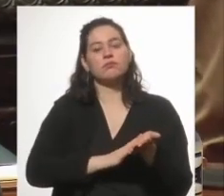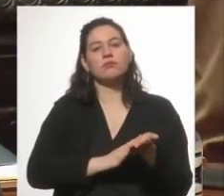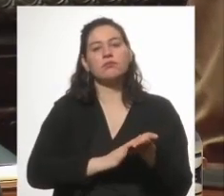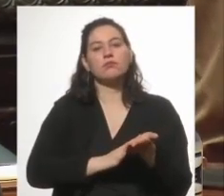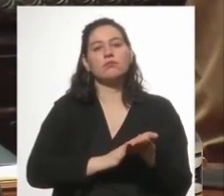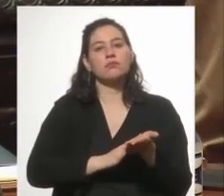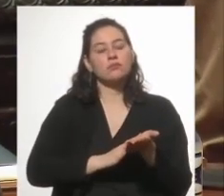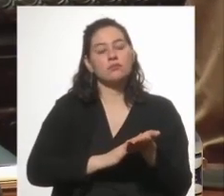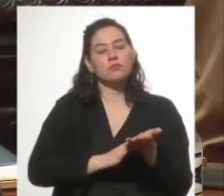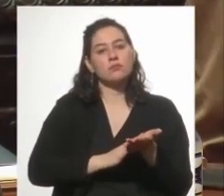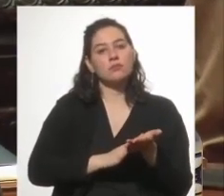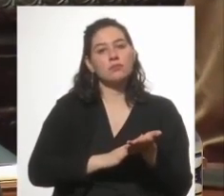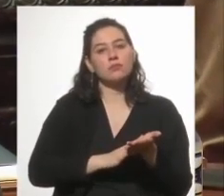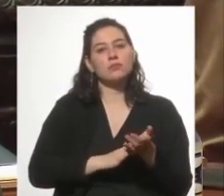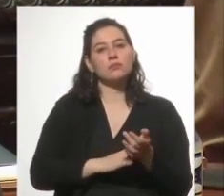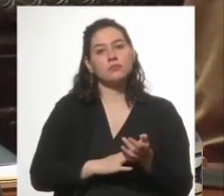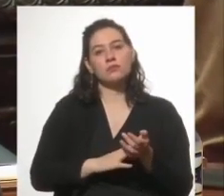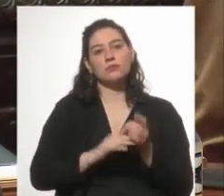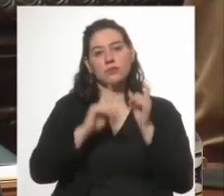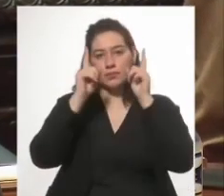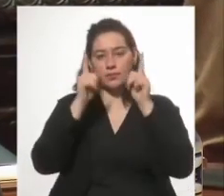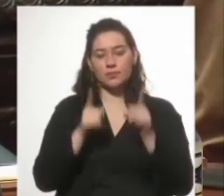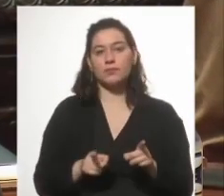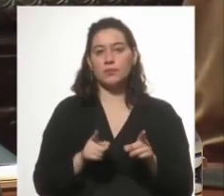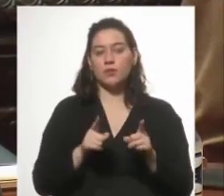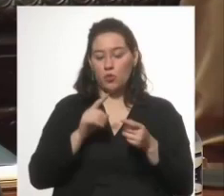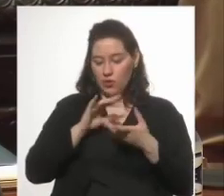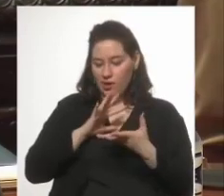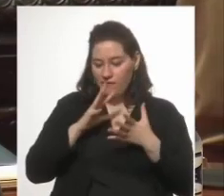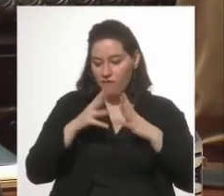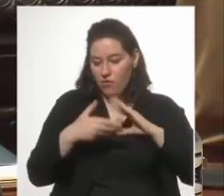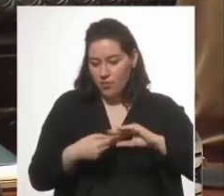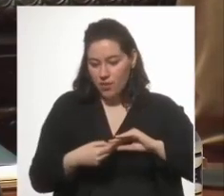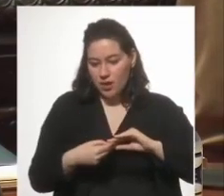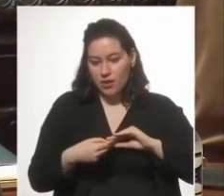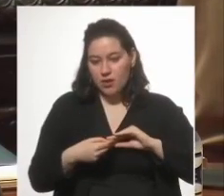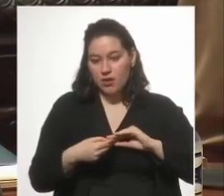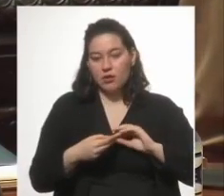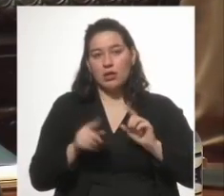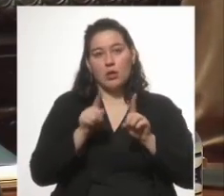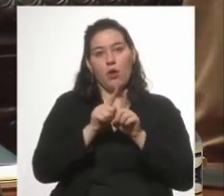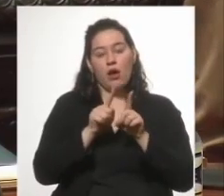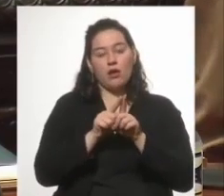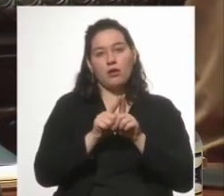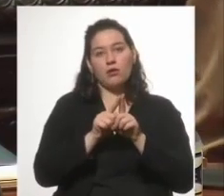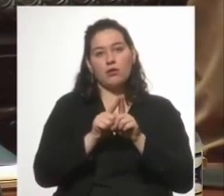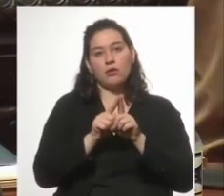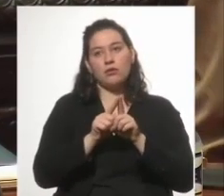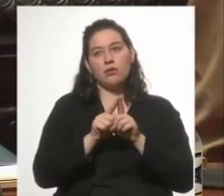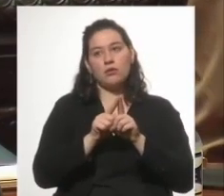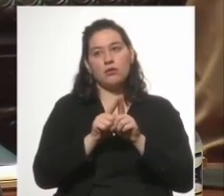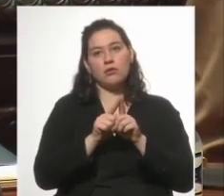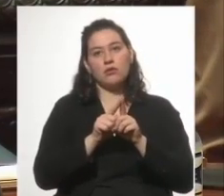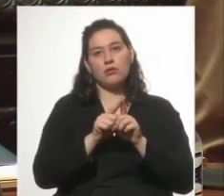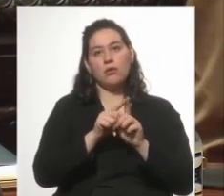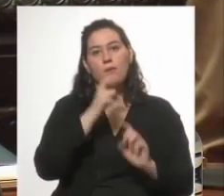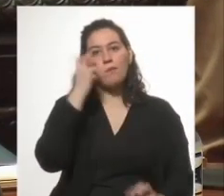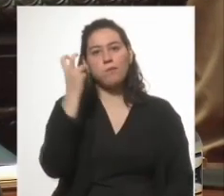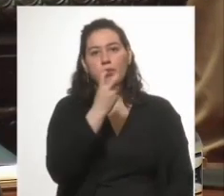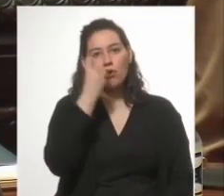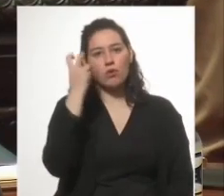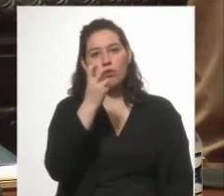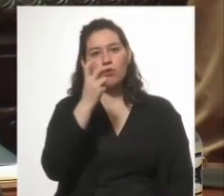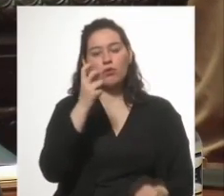eso, como una medida extrema, se recurrió a politizar